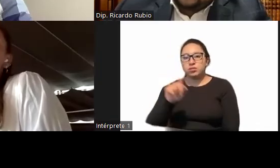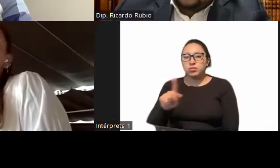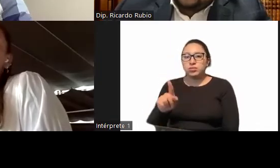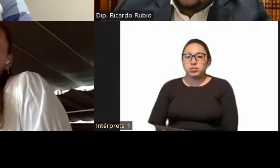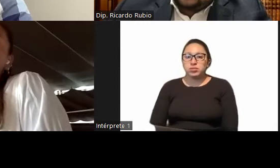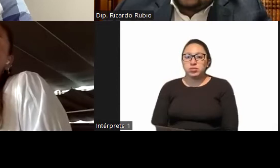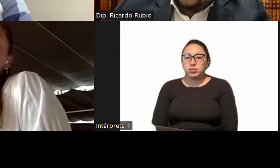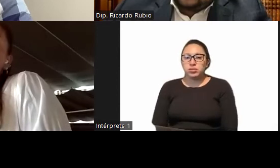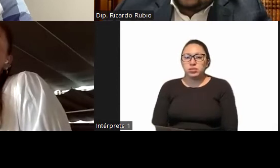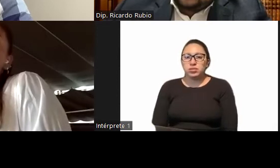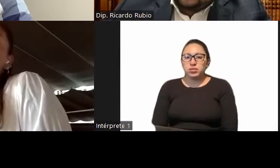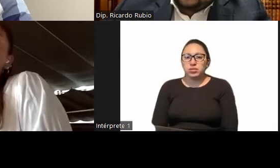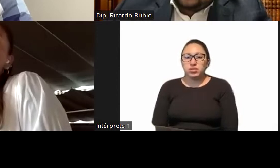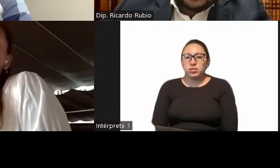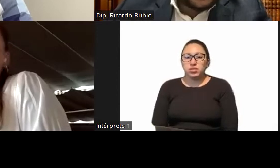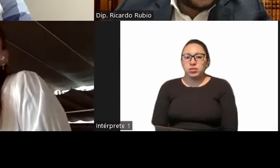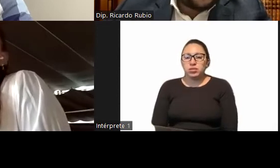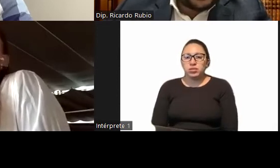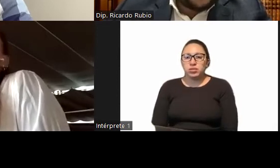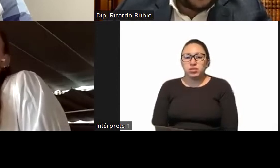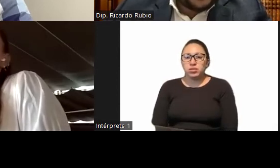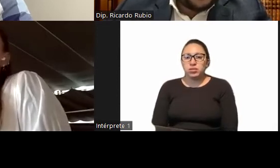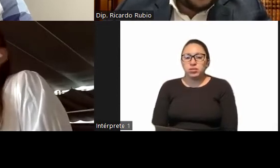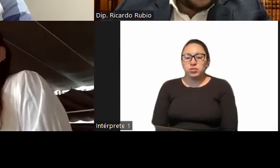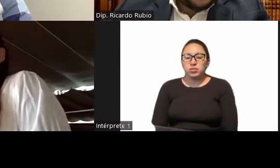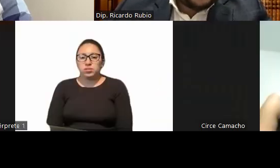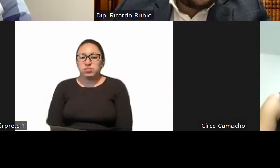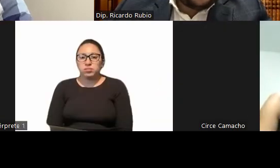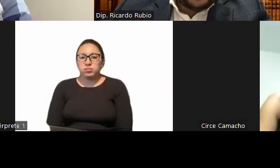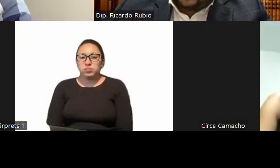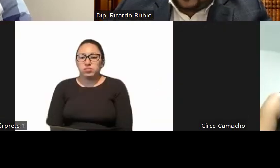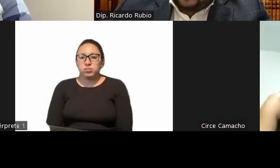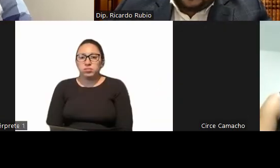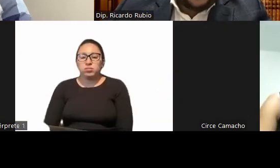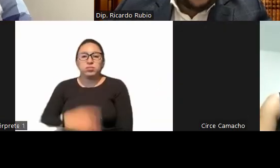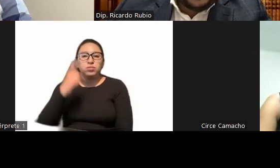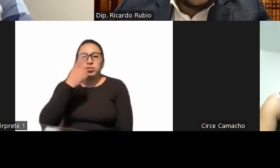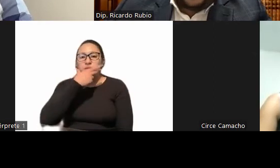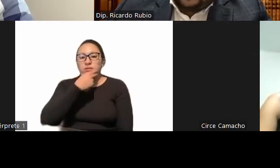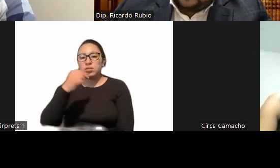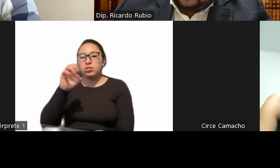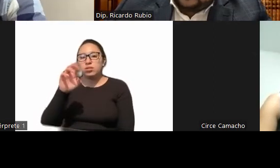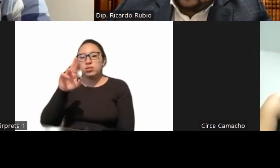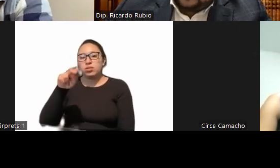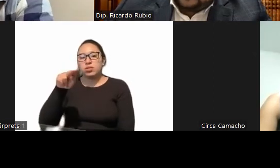Valeria Cruz, a favor. Gracias, diputada. Diputado Ernesto Alarcón Jiménez.